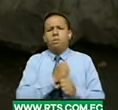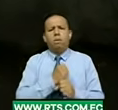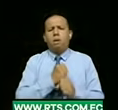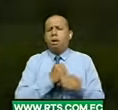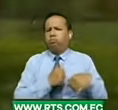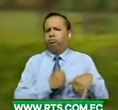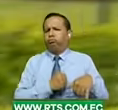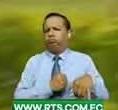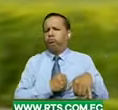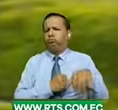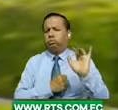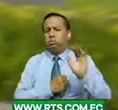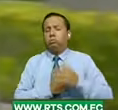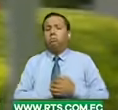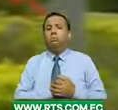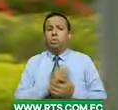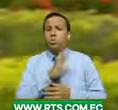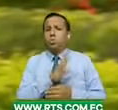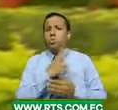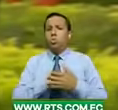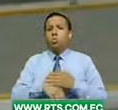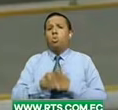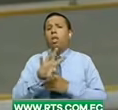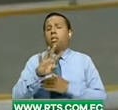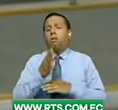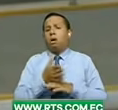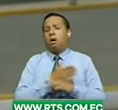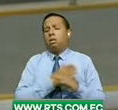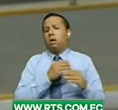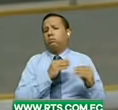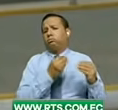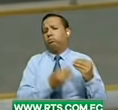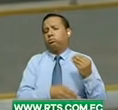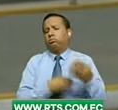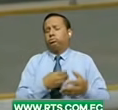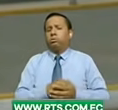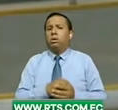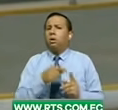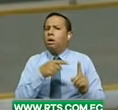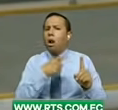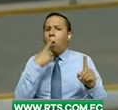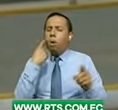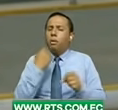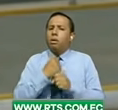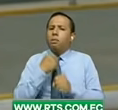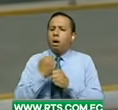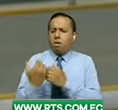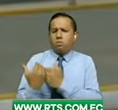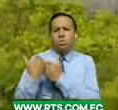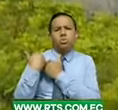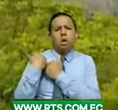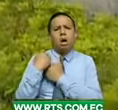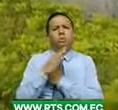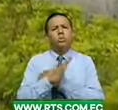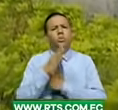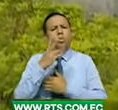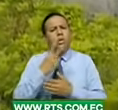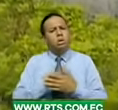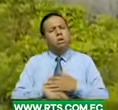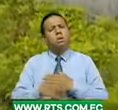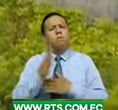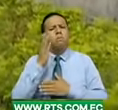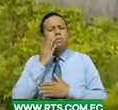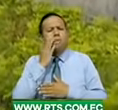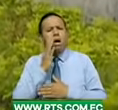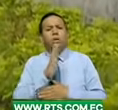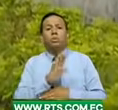permitió criar a sus 4 hijos. Era un hombre trabajador, responsable con su hijo, con su mamá, era el sustento